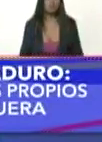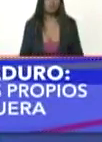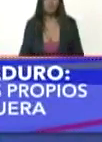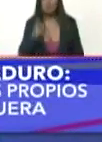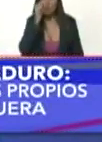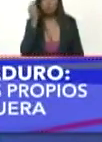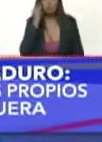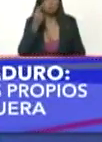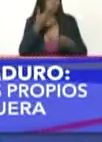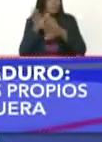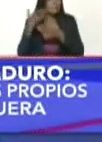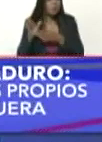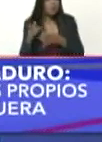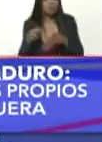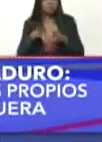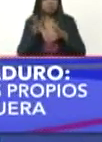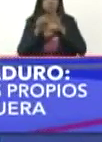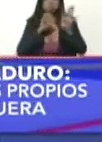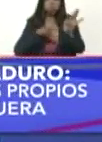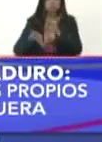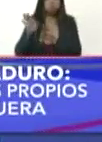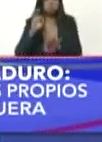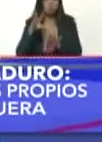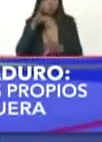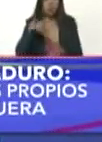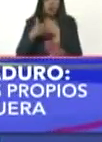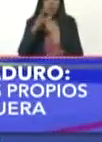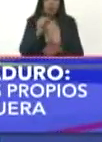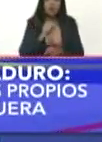masculino o femenino, a cualquiera de ustedes,